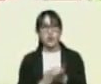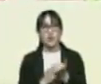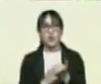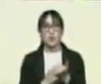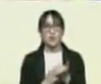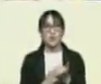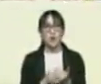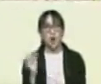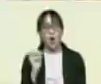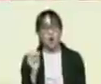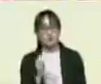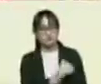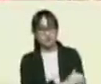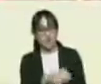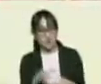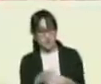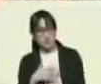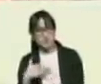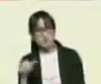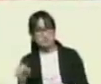o la oligarquía.